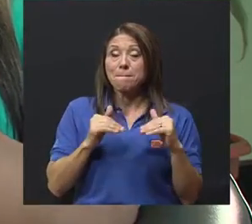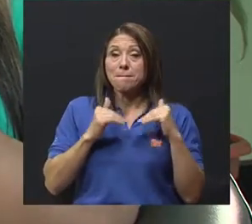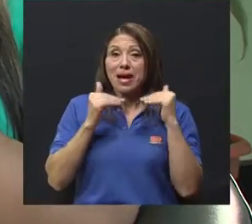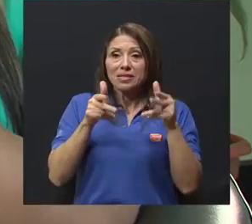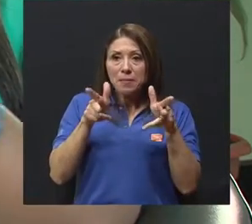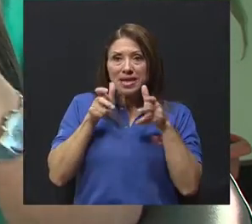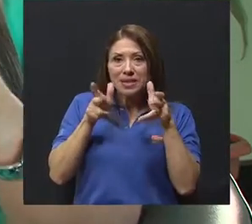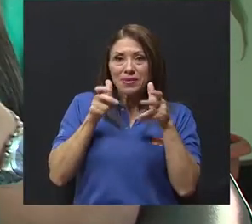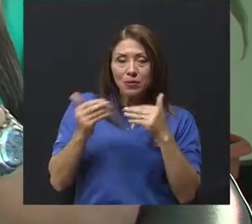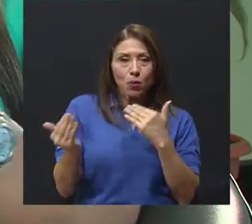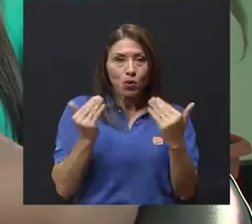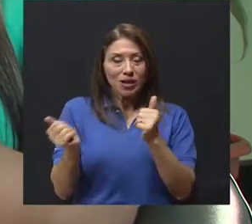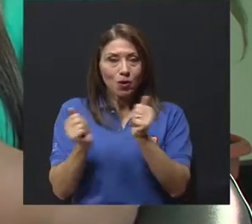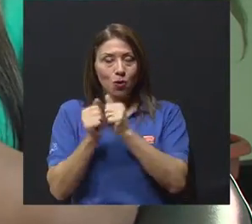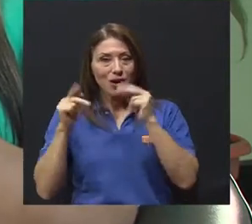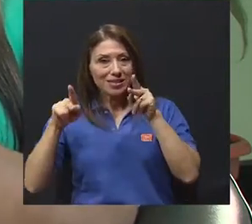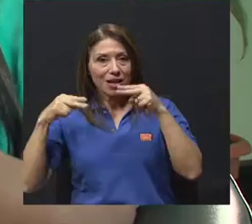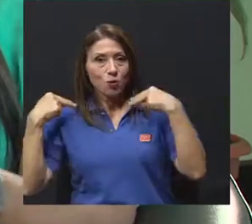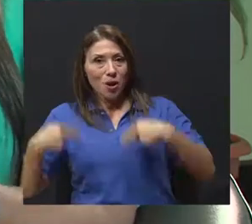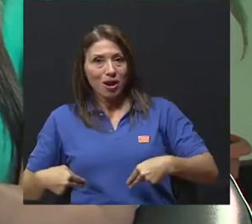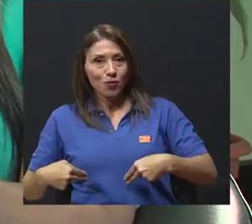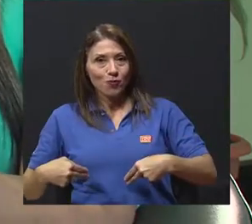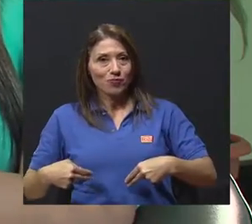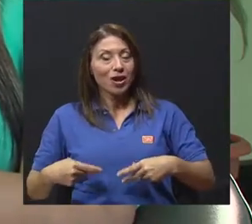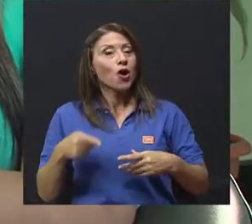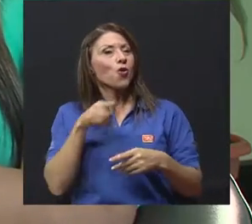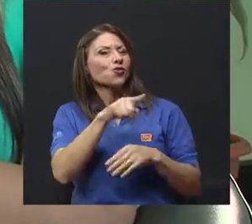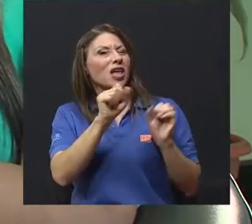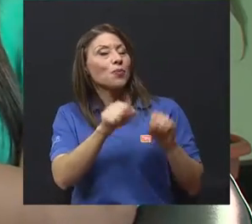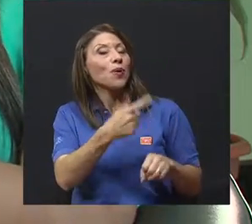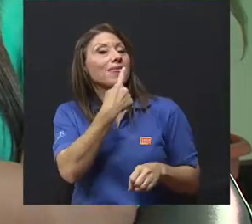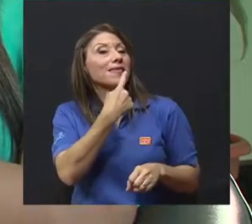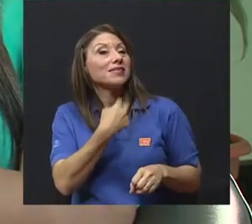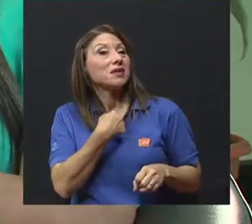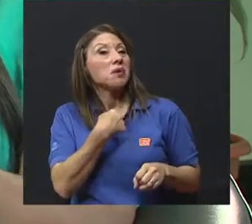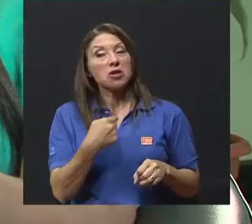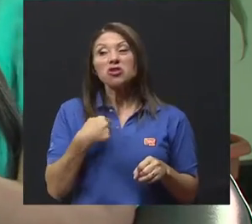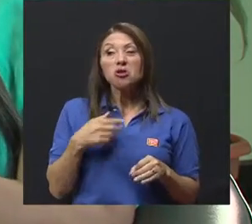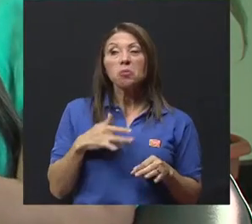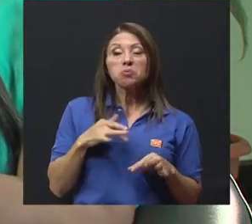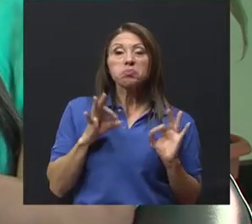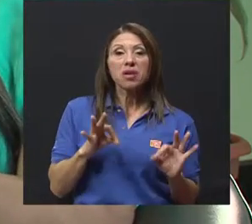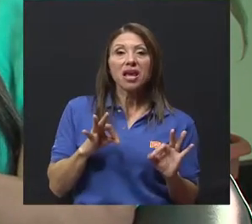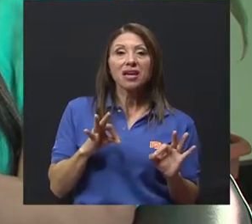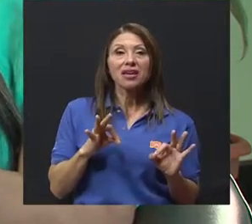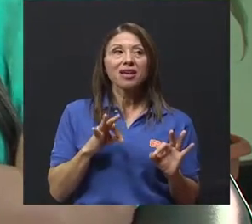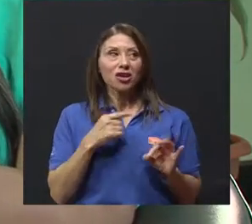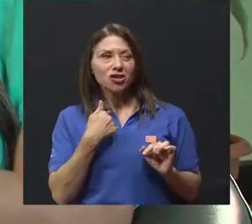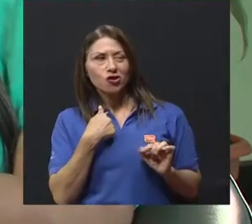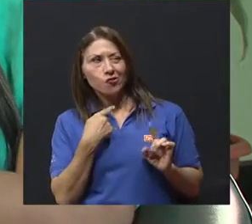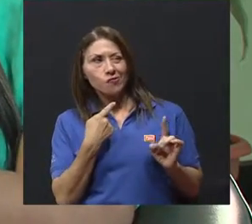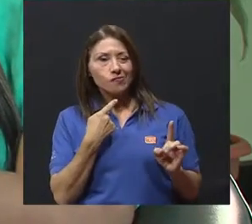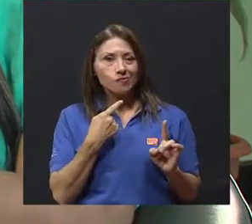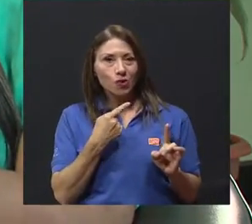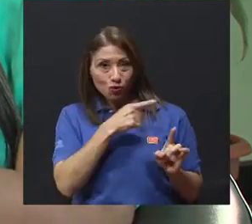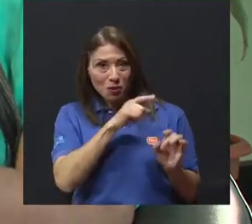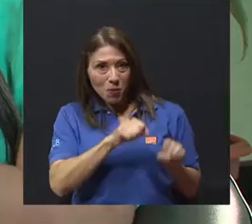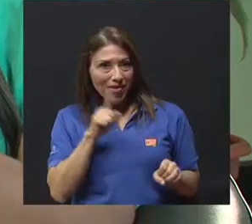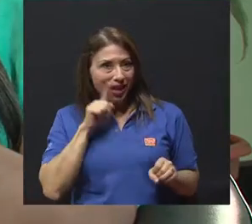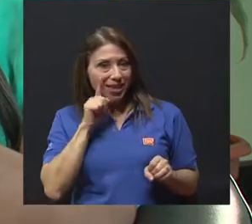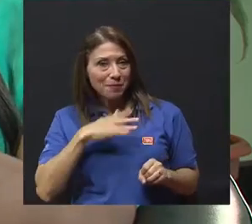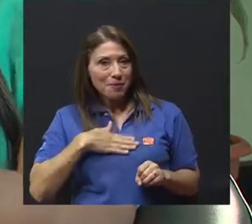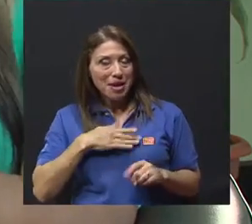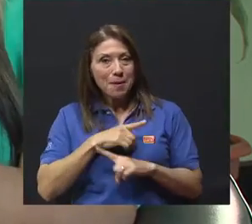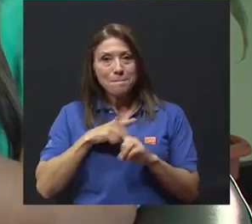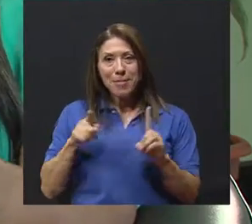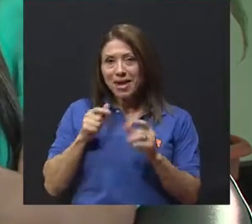que nos lee inmediatamente tú me puedes engañar a mí diciéndome que estás bien pero el caballo se da cuenta de que no estás bien porque